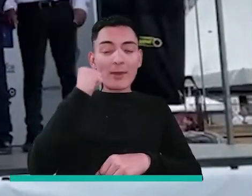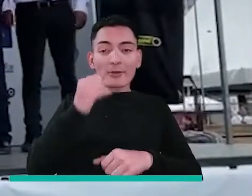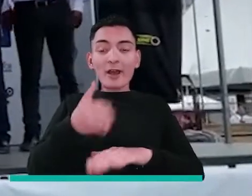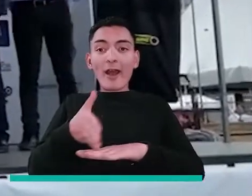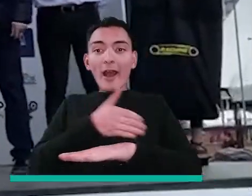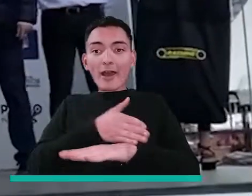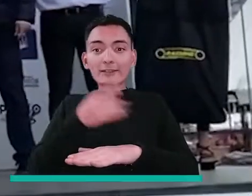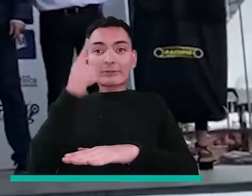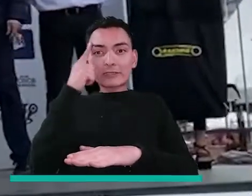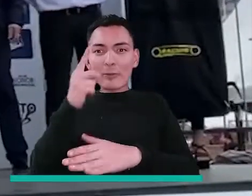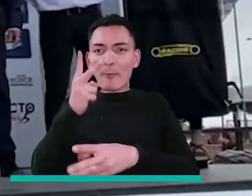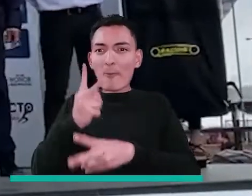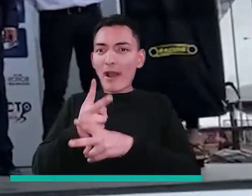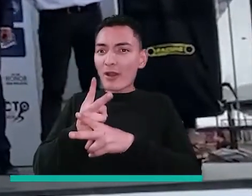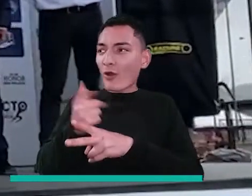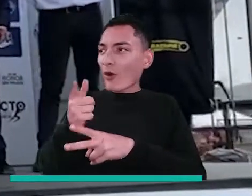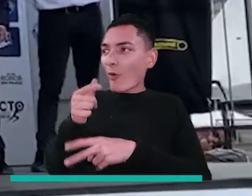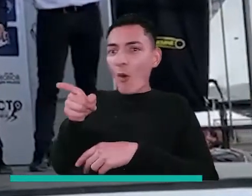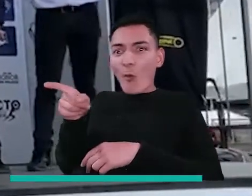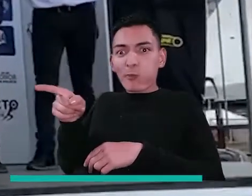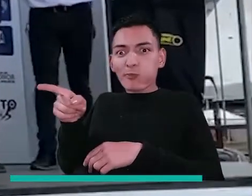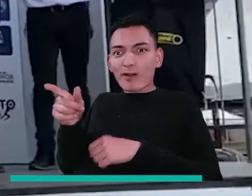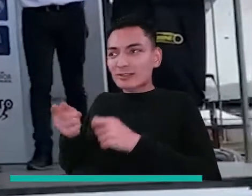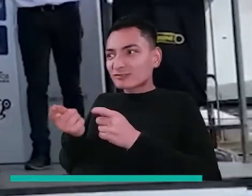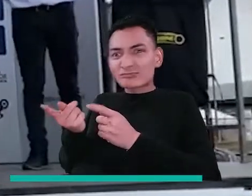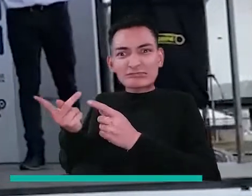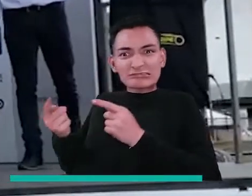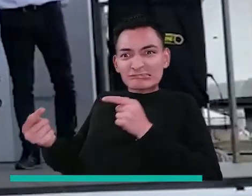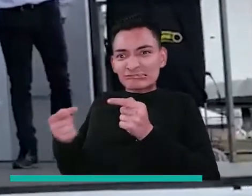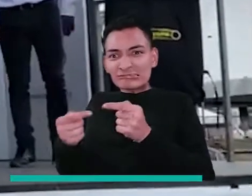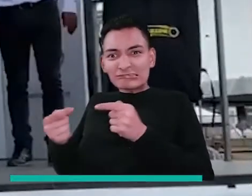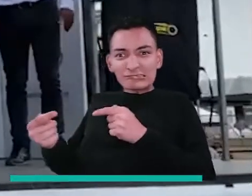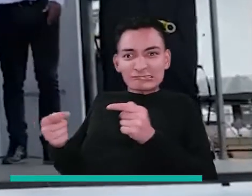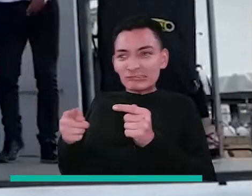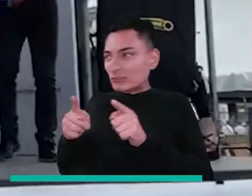intentar algo en la subida y se nos dio en la última vuelta.